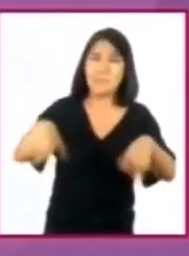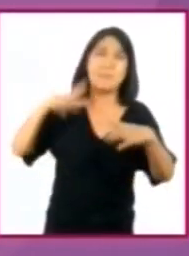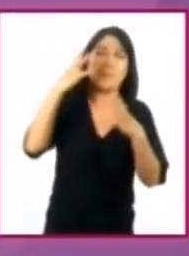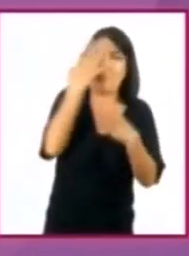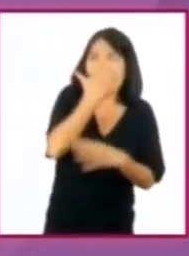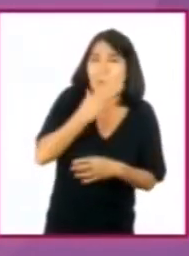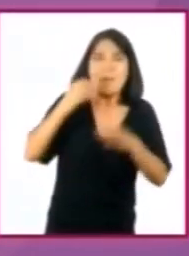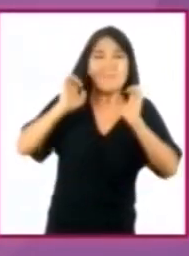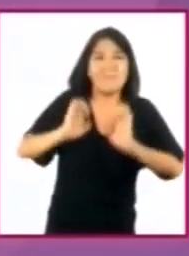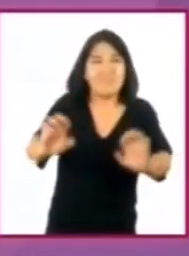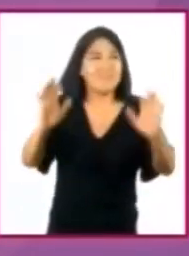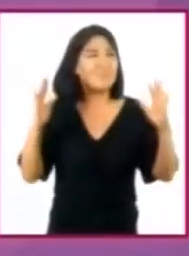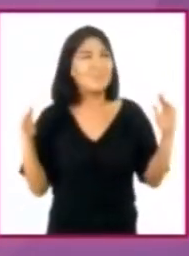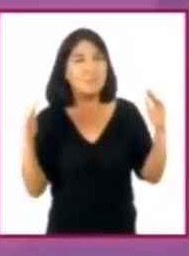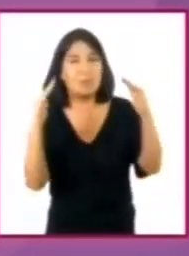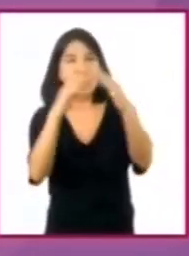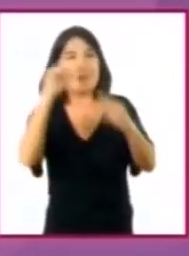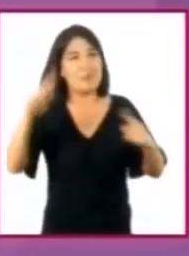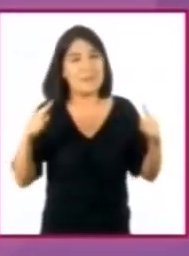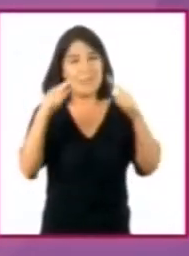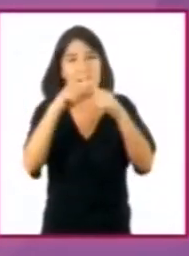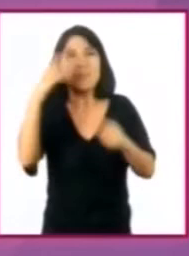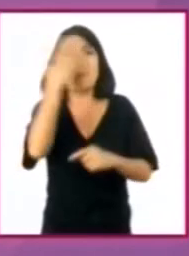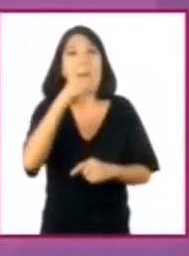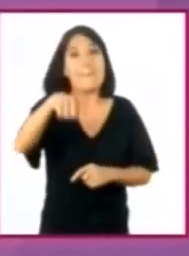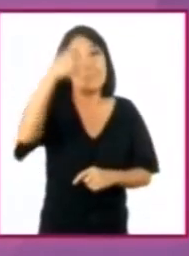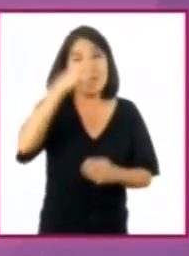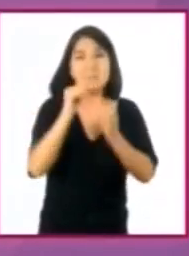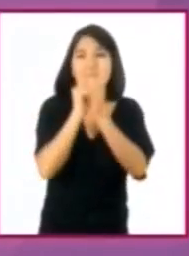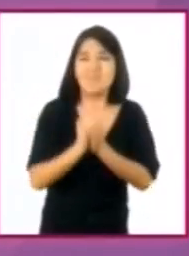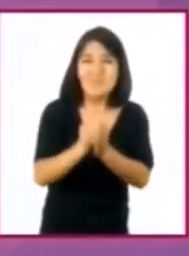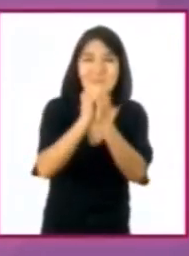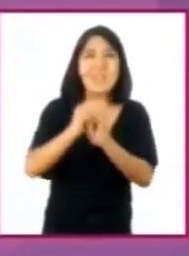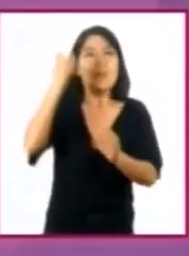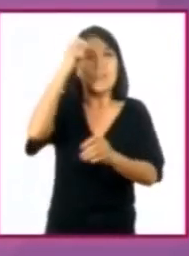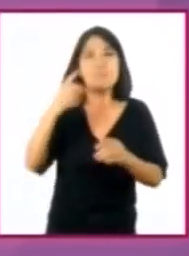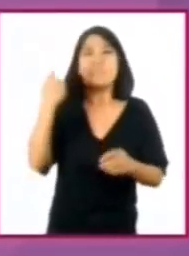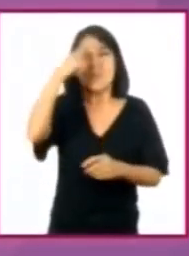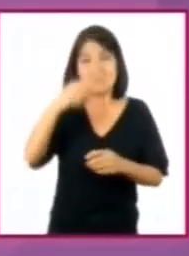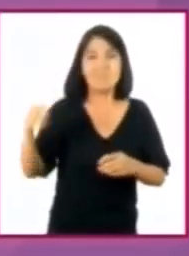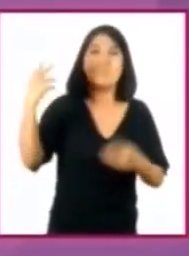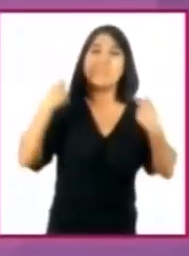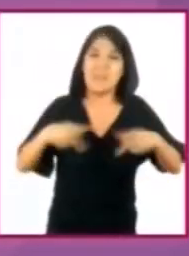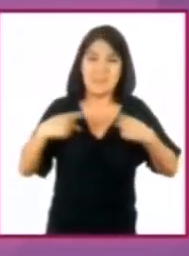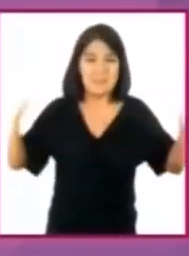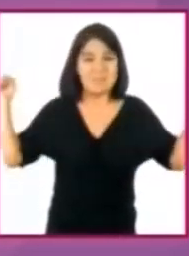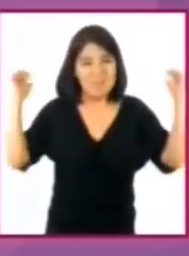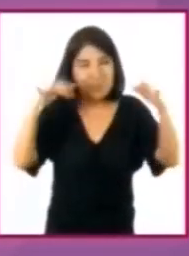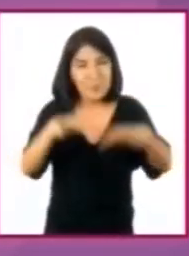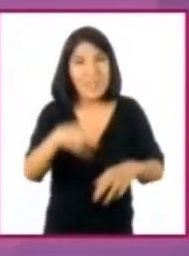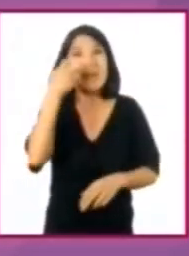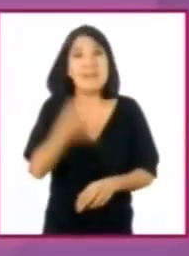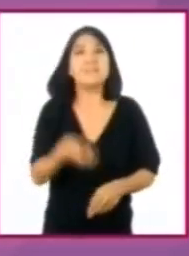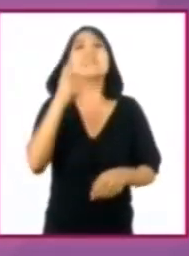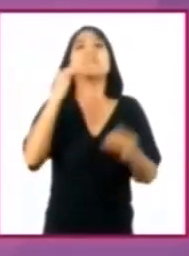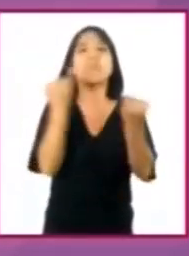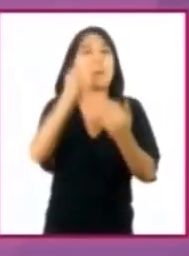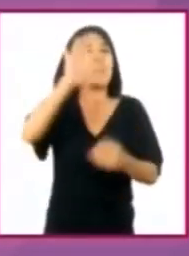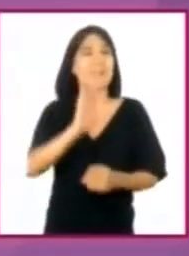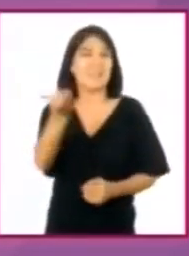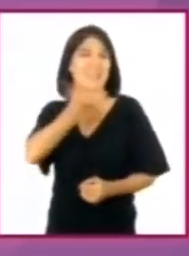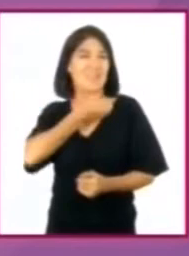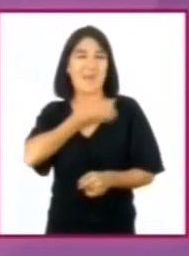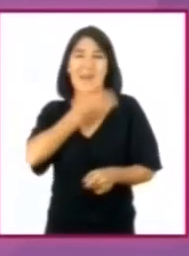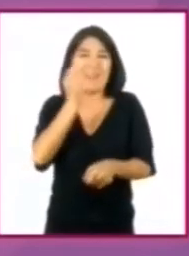grandes templos, servían para hacer ceremonias públicas y reunir grandes concentraciones de gente. Algo así como nuestro Zócalo de hoy en